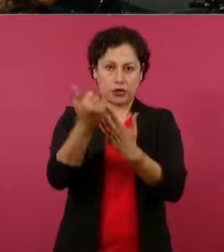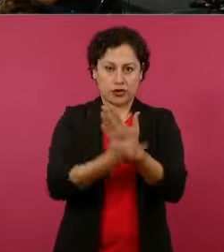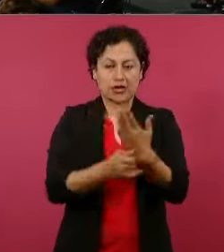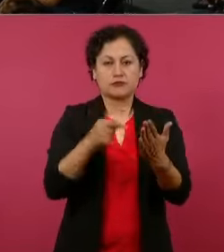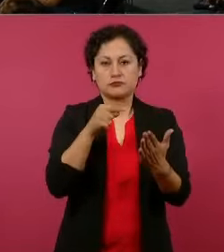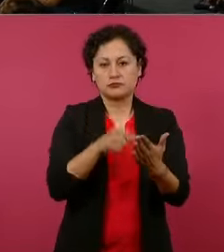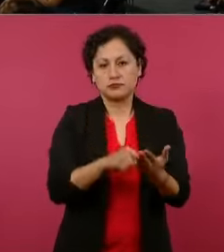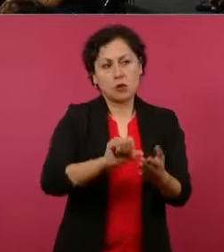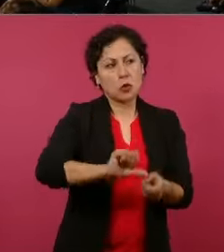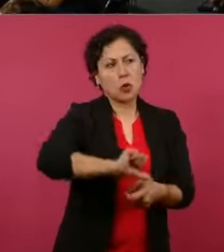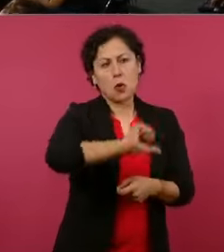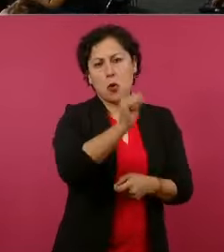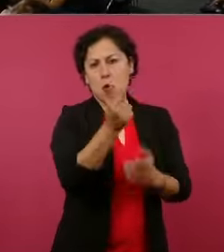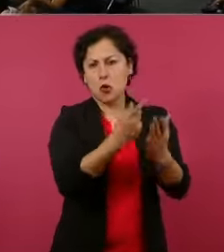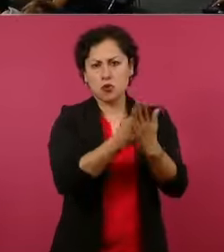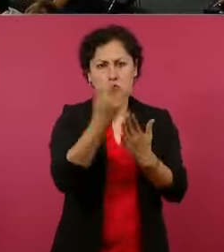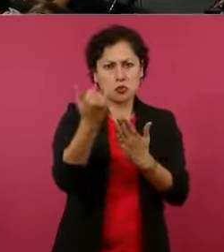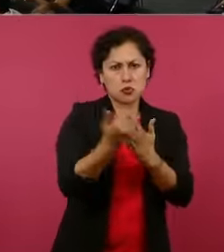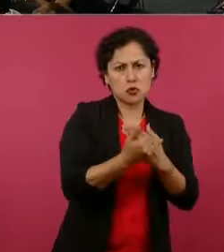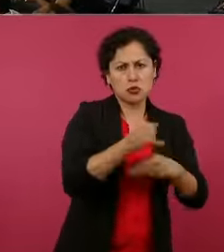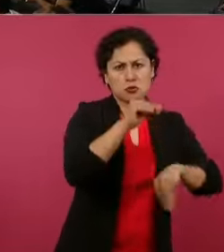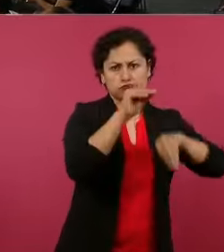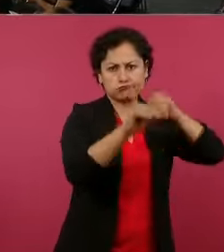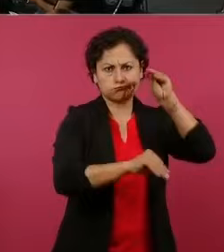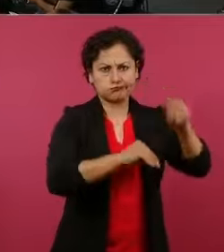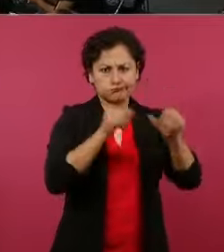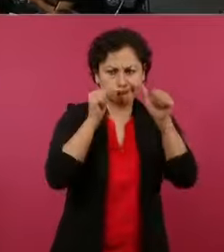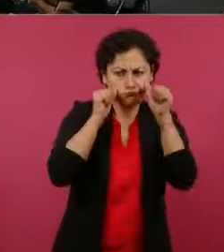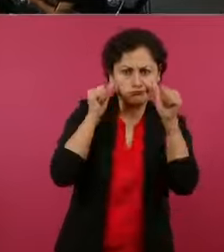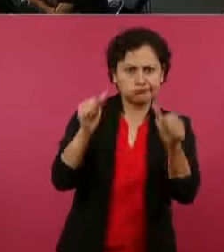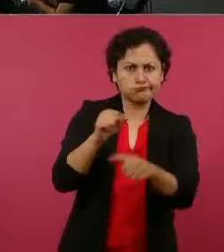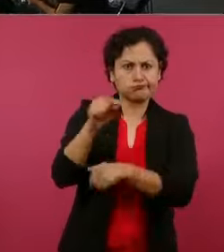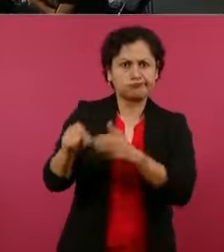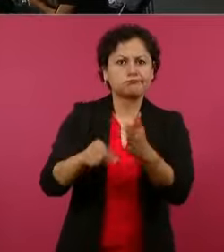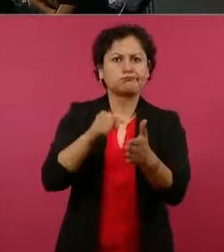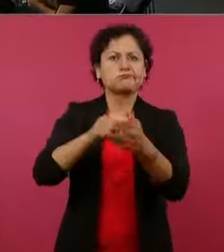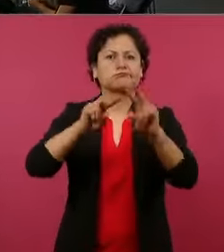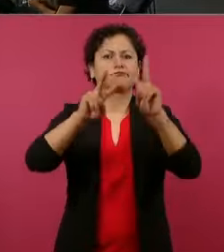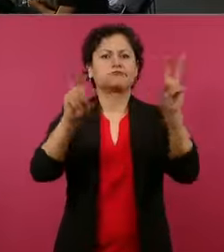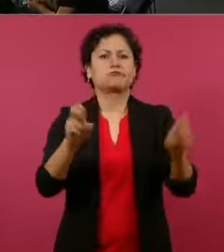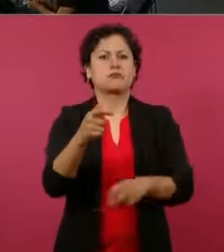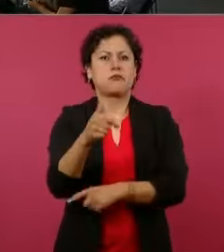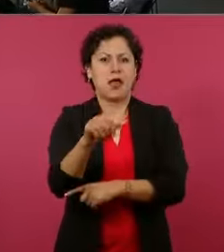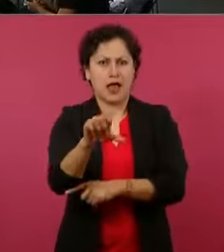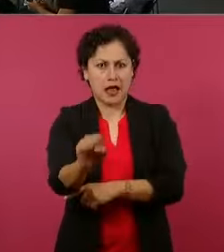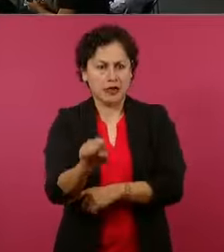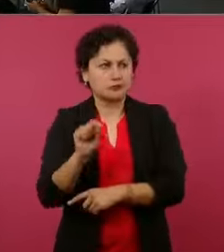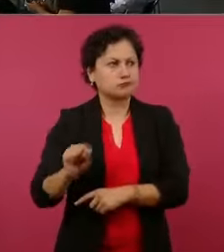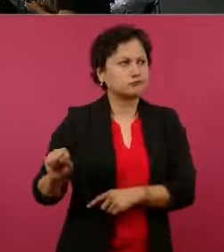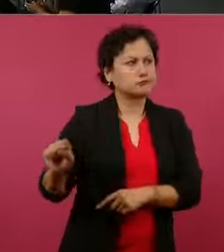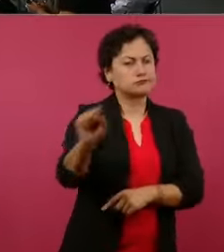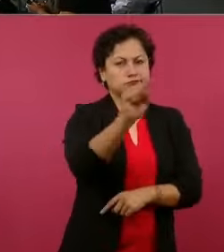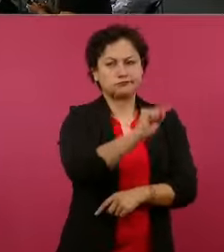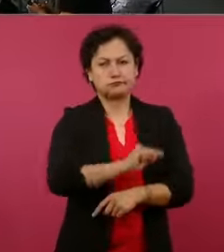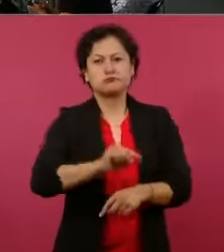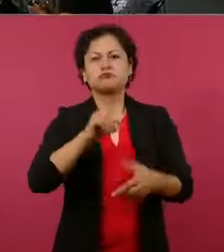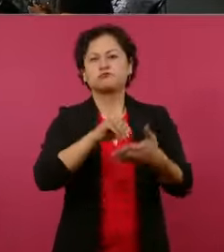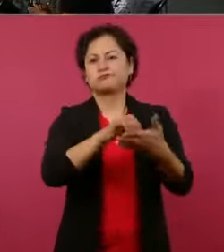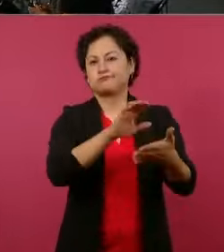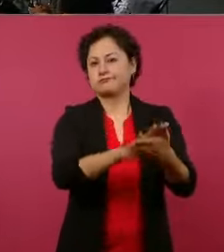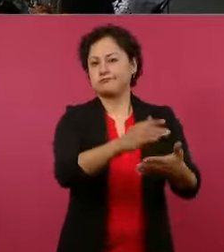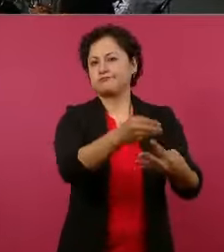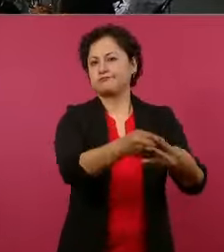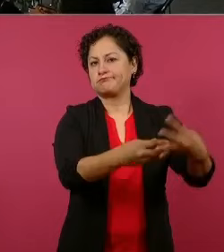muchos proyectos para todo lo relacionado con con el gas natural hay algo que también debe